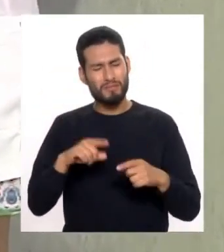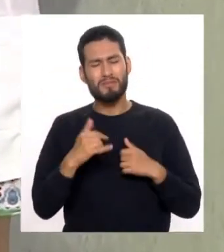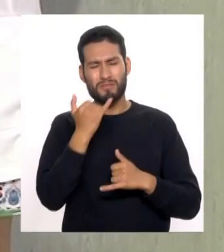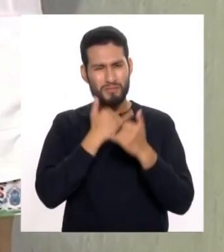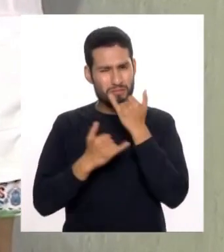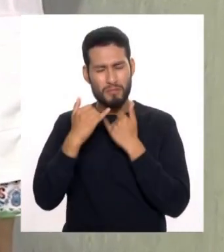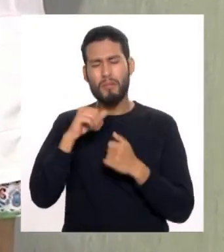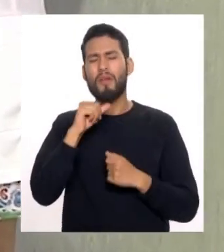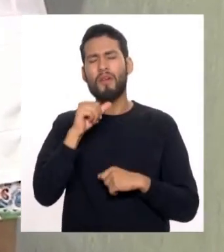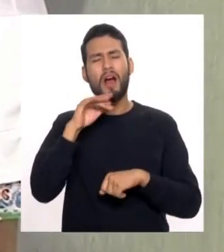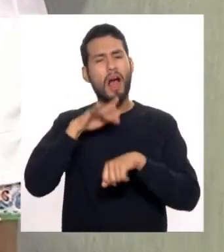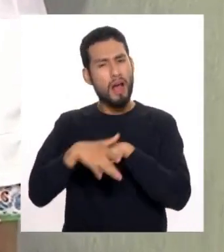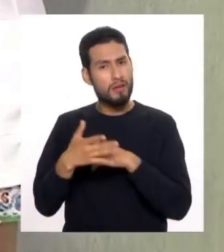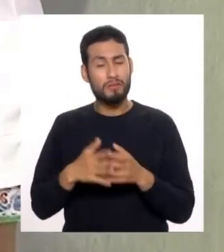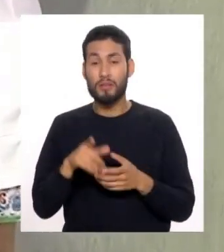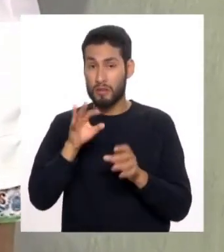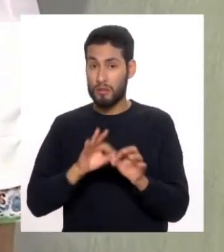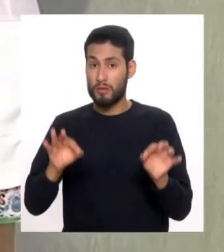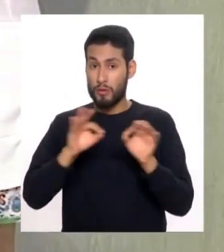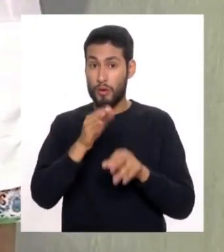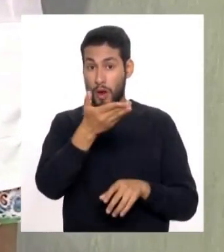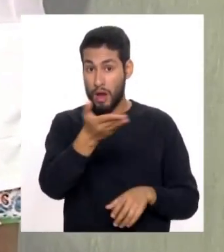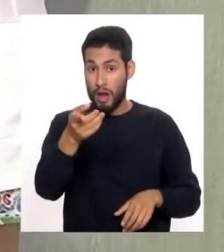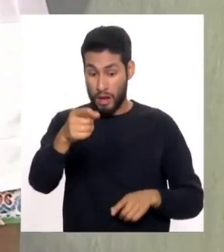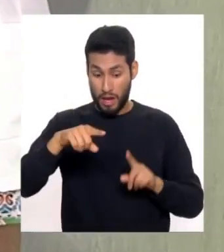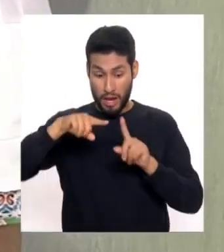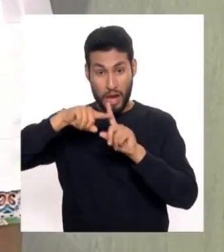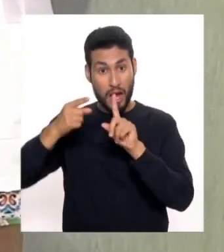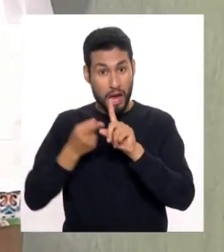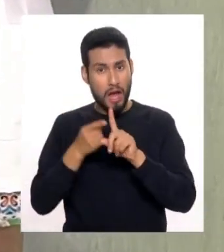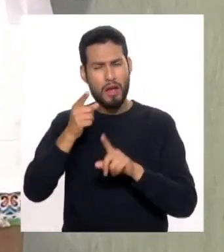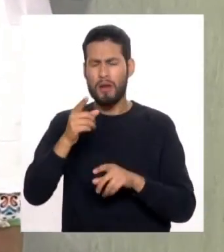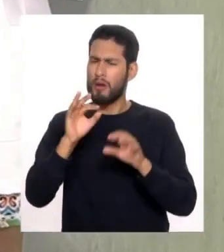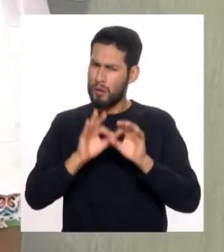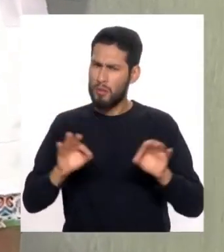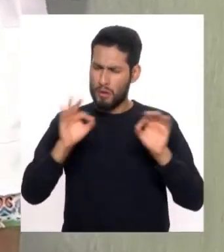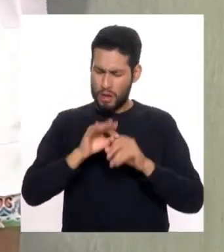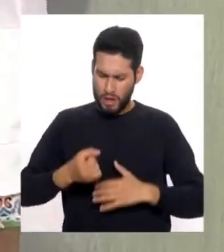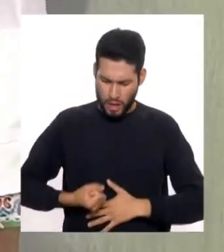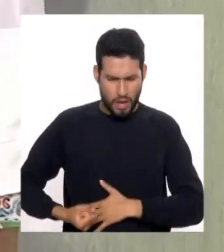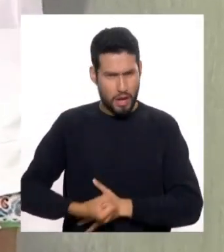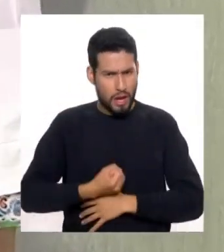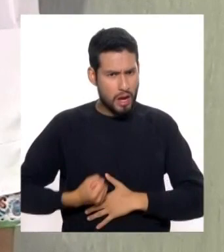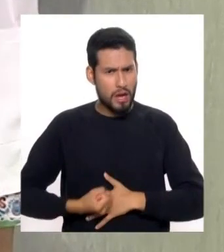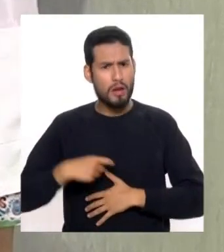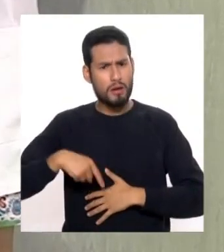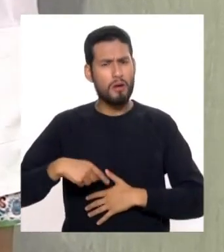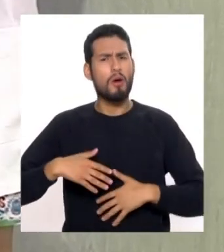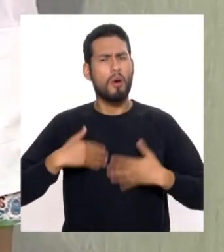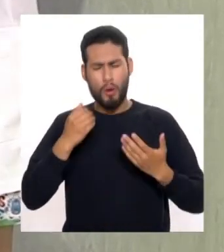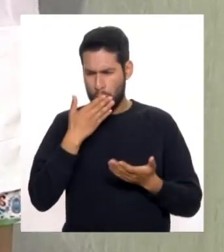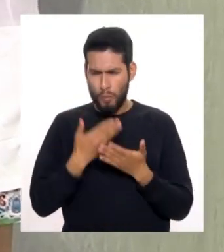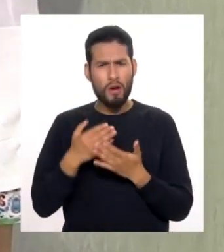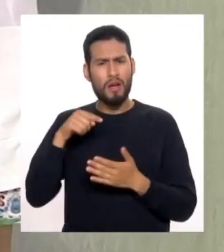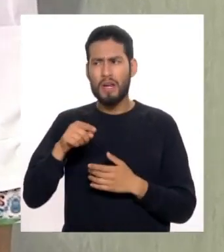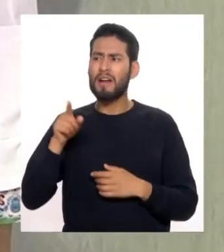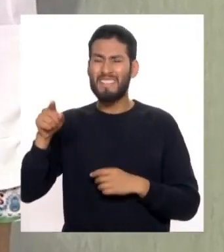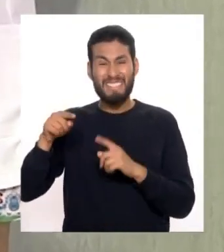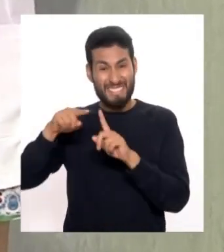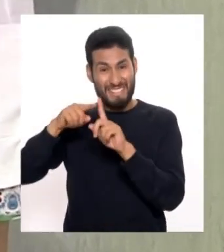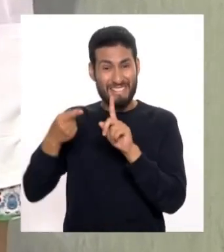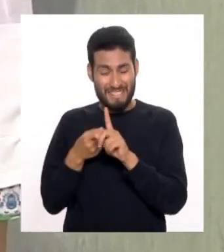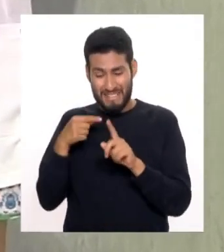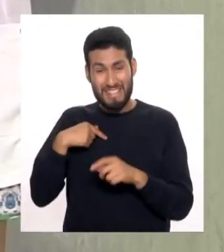diagnóstico oportuno. Es importante que todas nuestras gestantes sepan que existen ecografías que se pueden realizar desde el primer trimestre de embarazo. Ya en